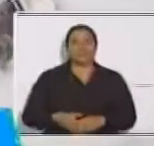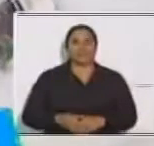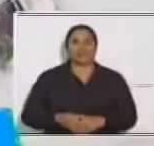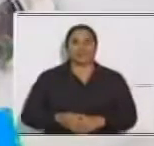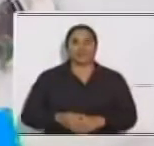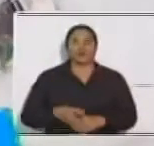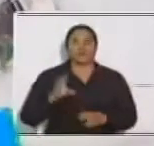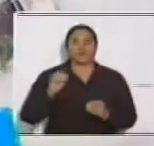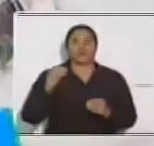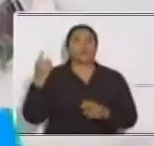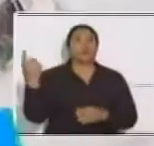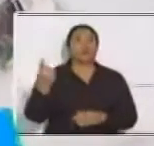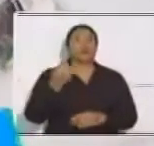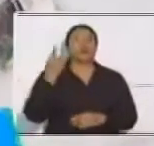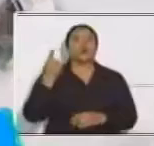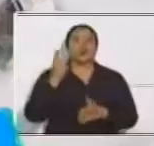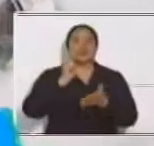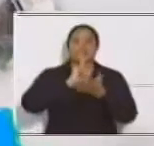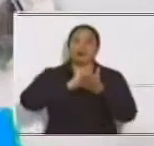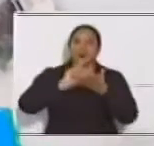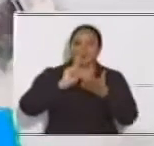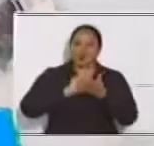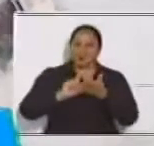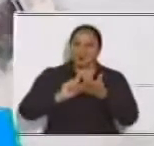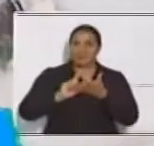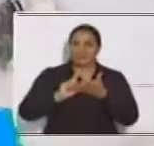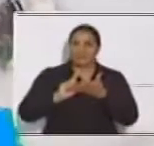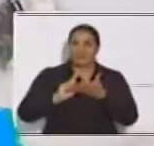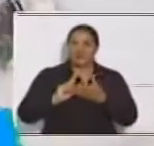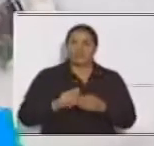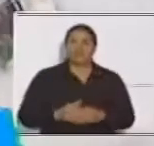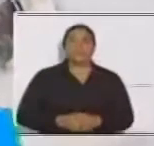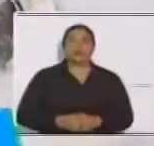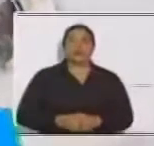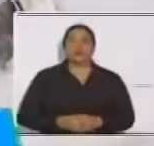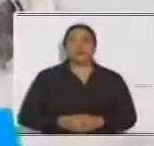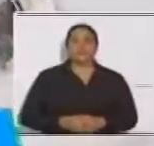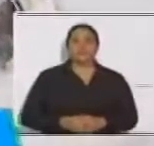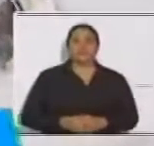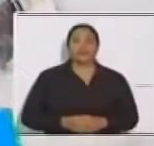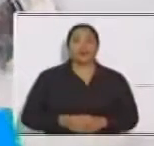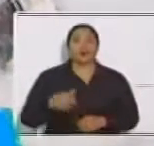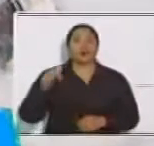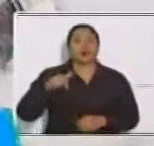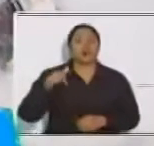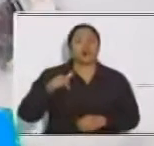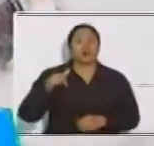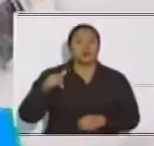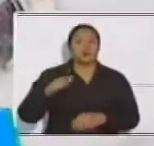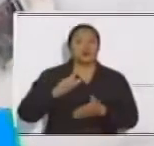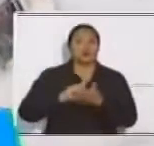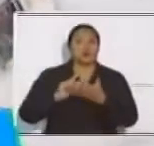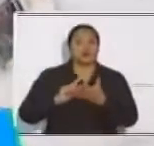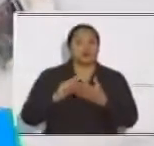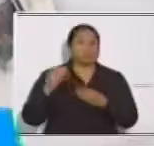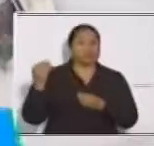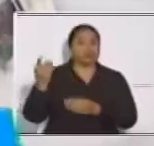Es muy importante la limpieza. La higiene en esta época es